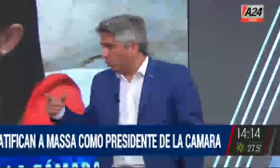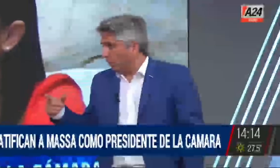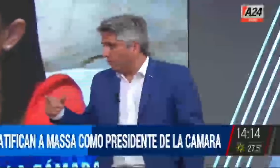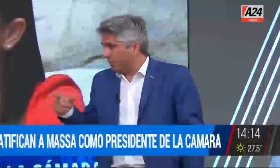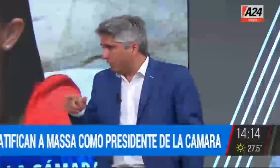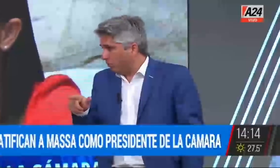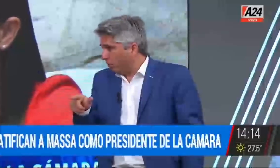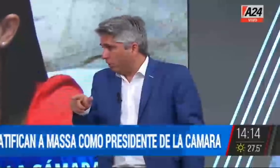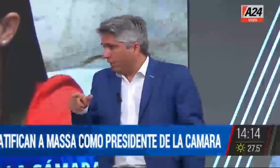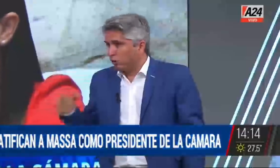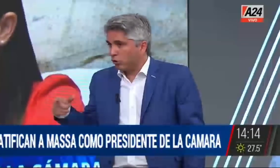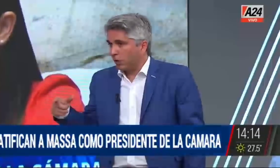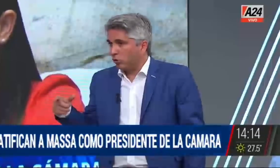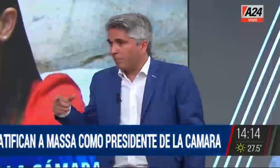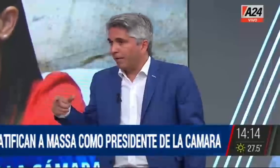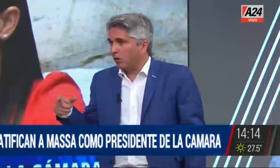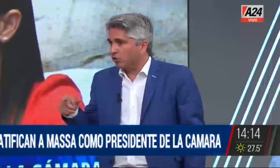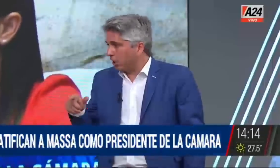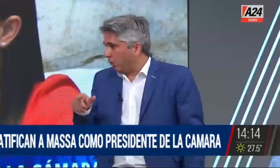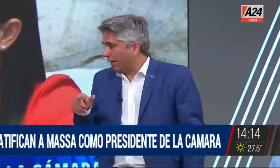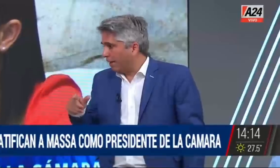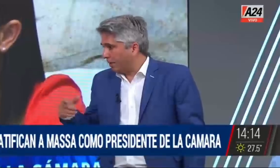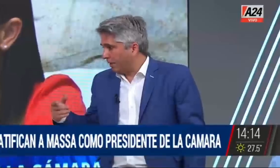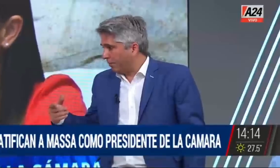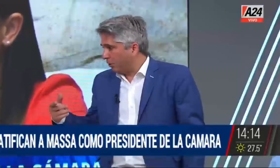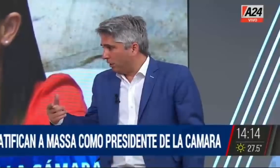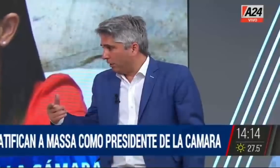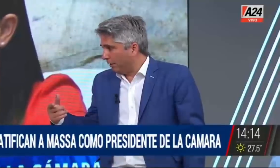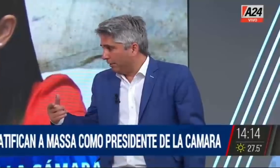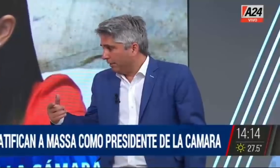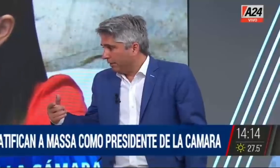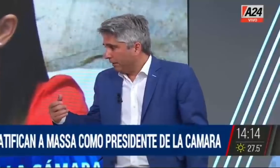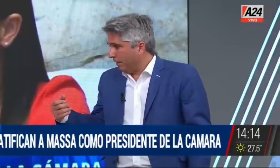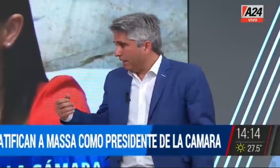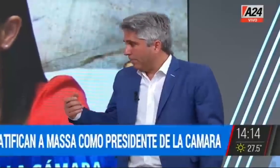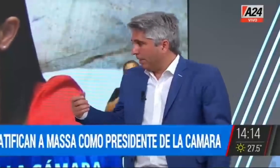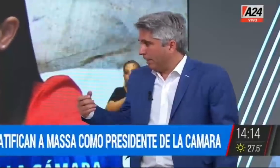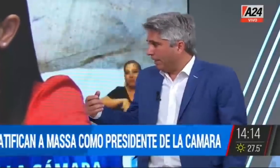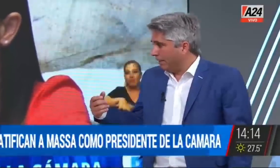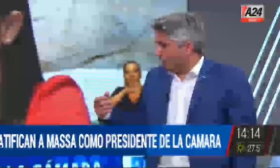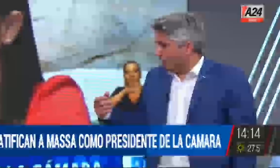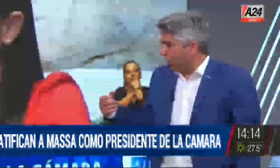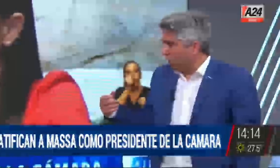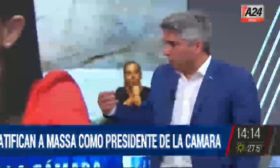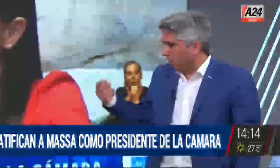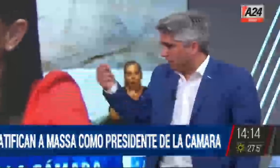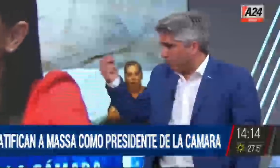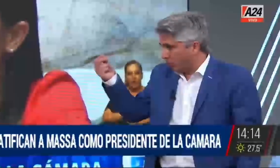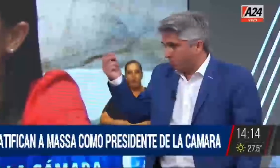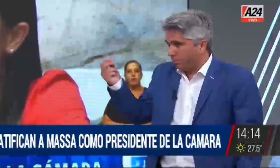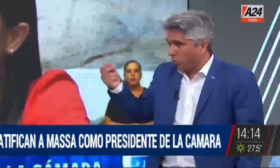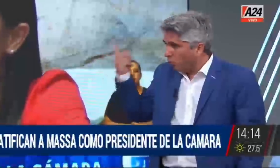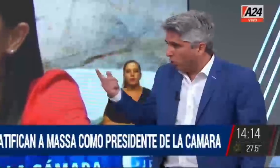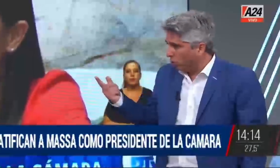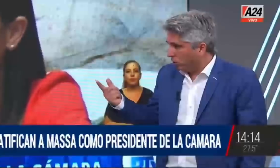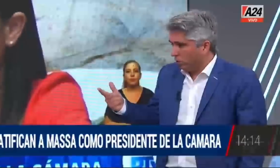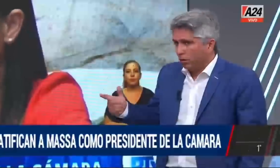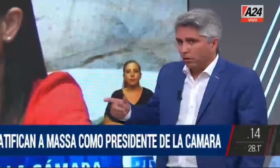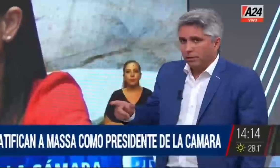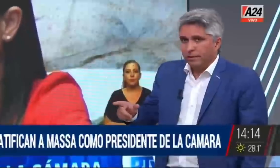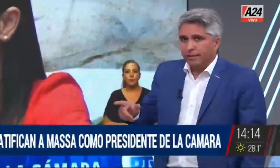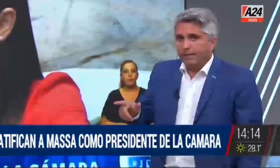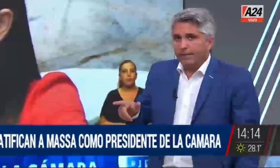sirvió mucho al oficialismo, entre otras cosas, para conservar la primera minoría en la Cámara de Diputados, aunque sea por un